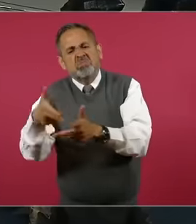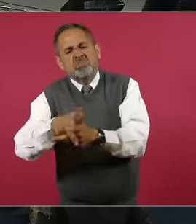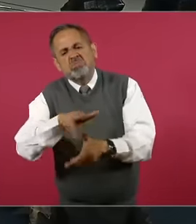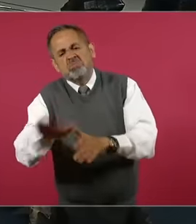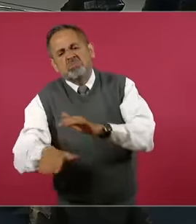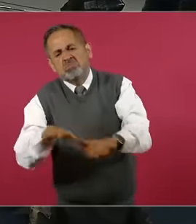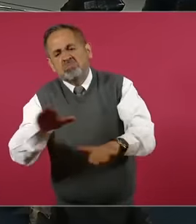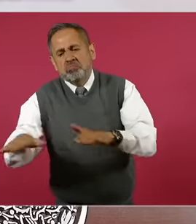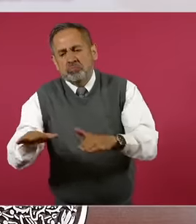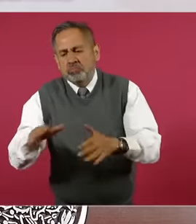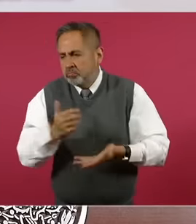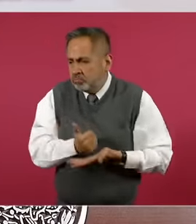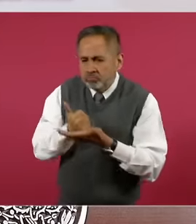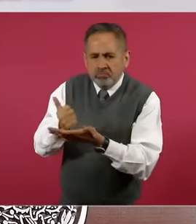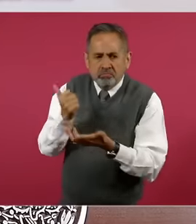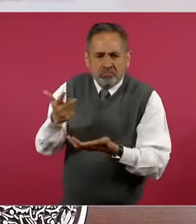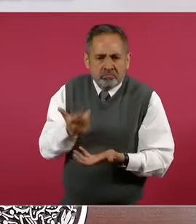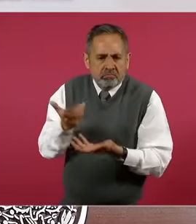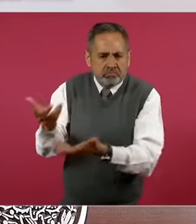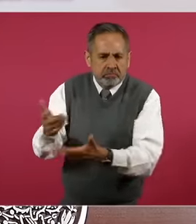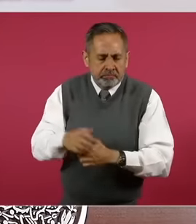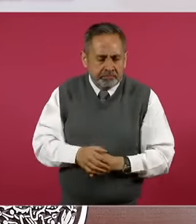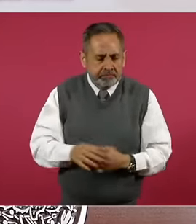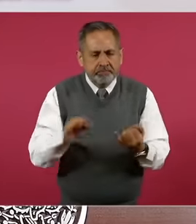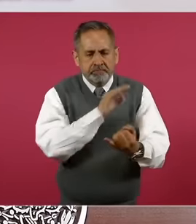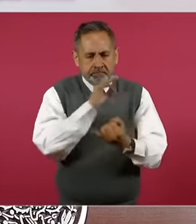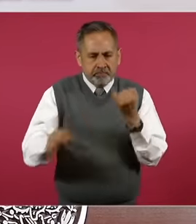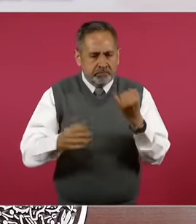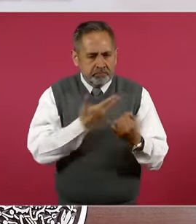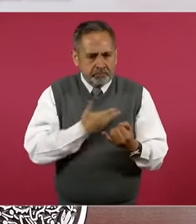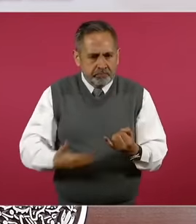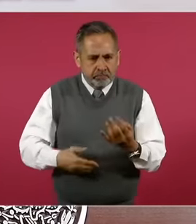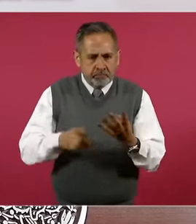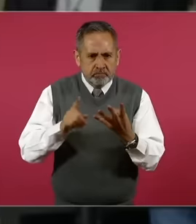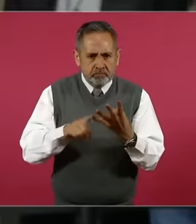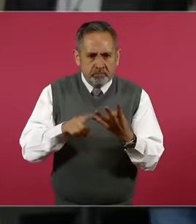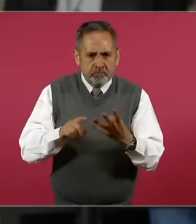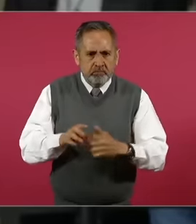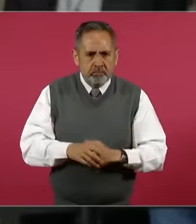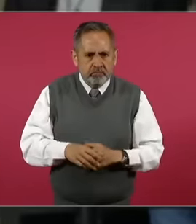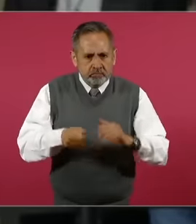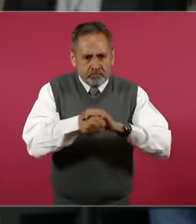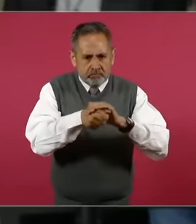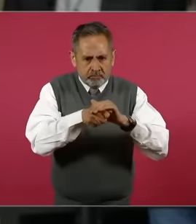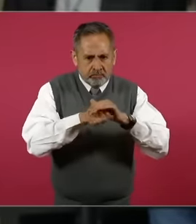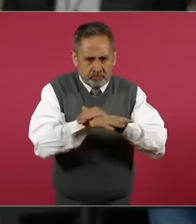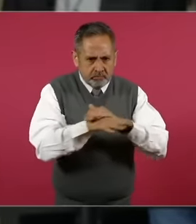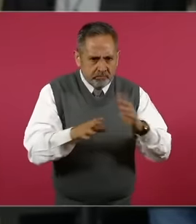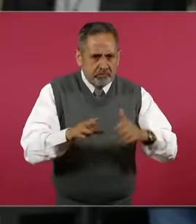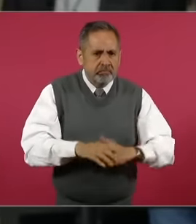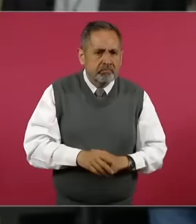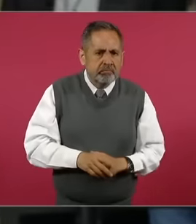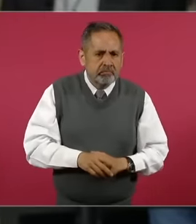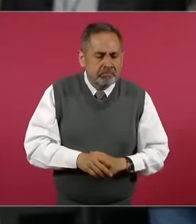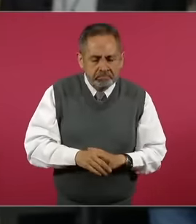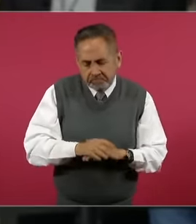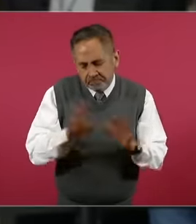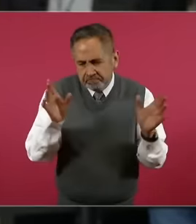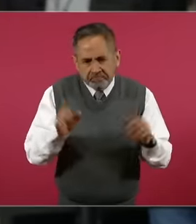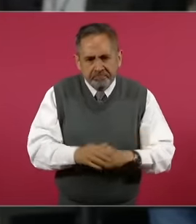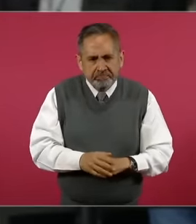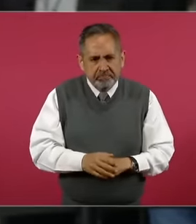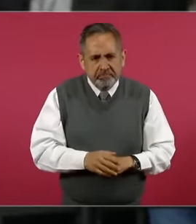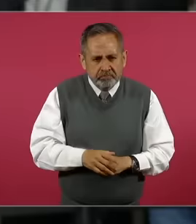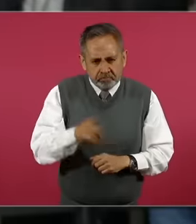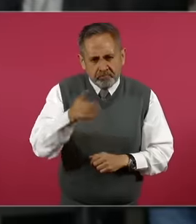palestino. Y, por último, presidente, el caso Ayotzinapa, pues ya lo